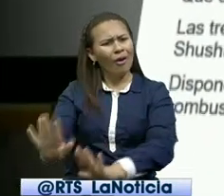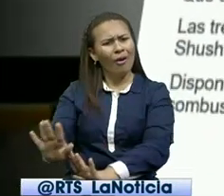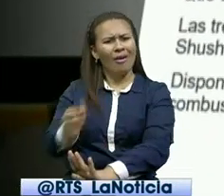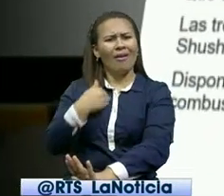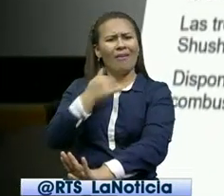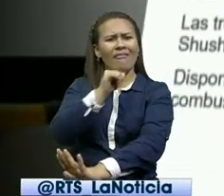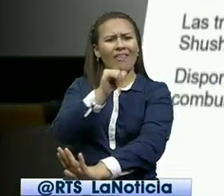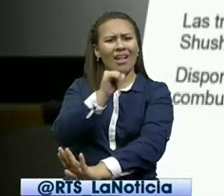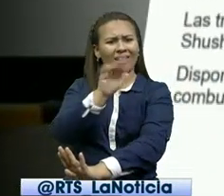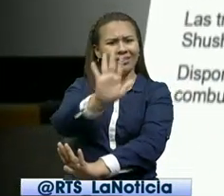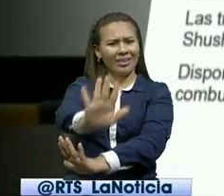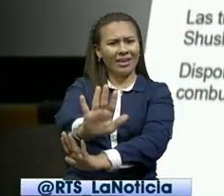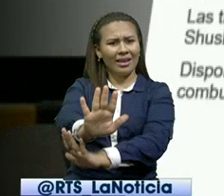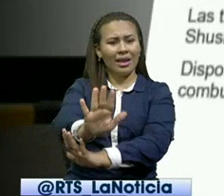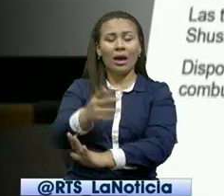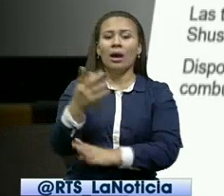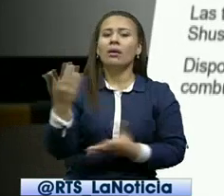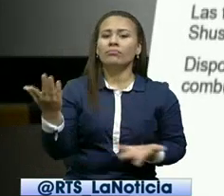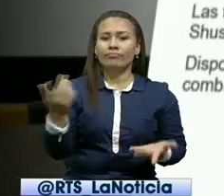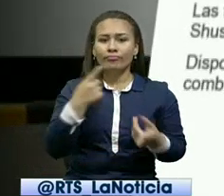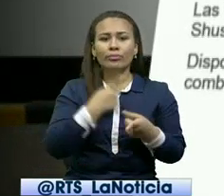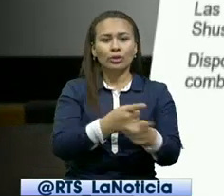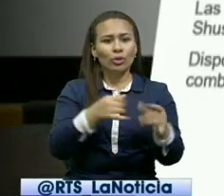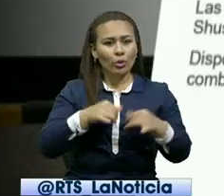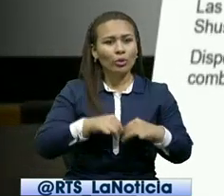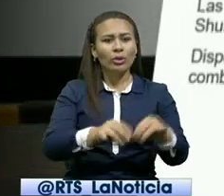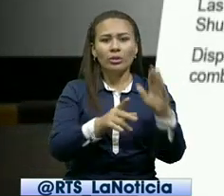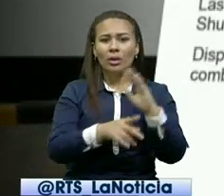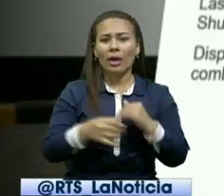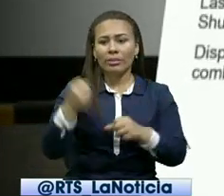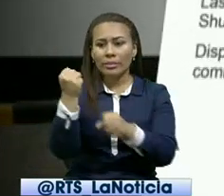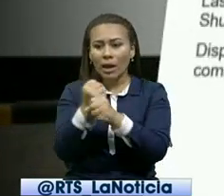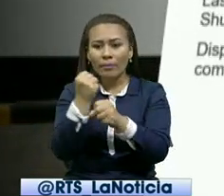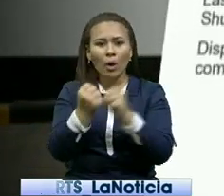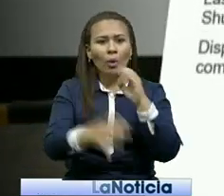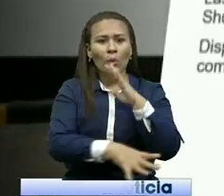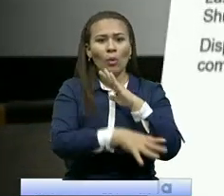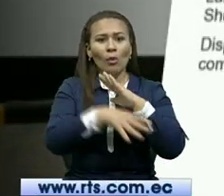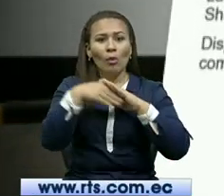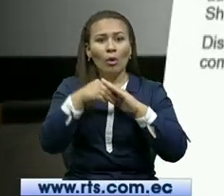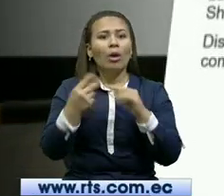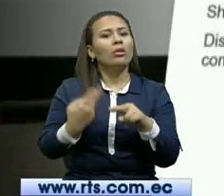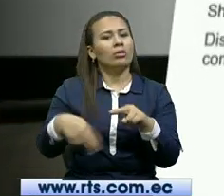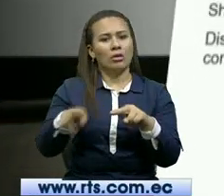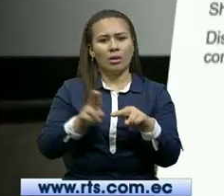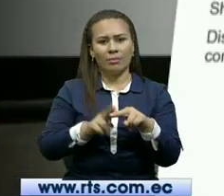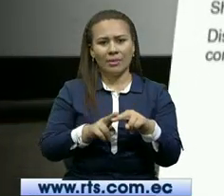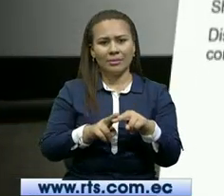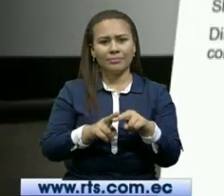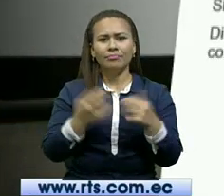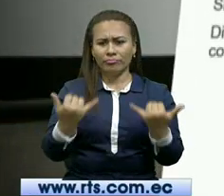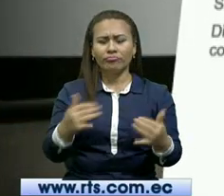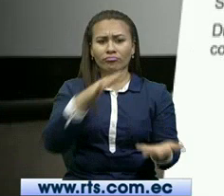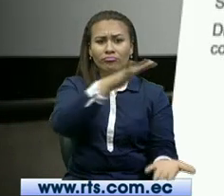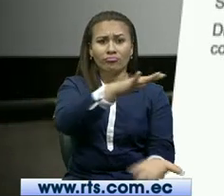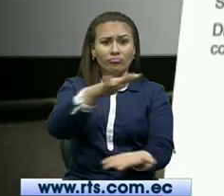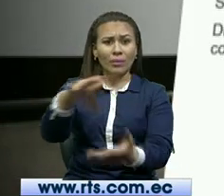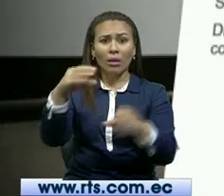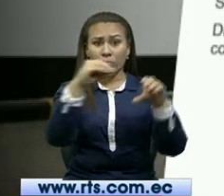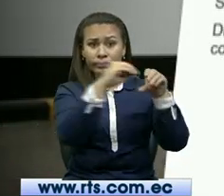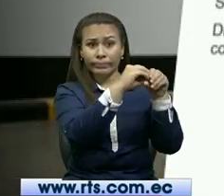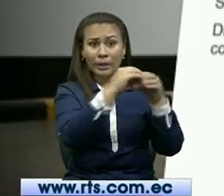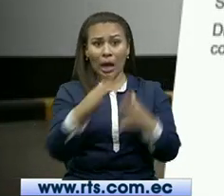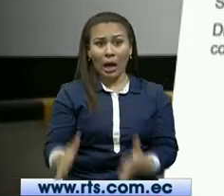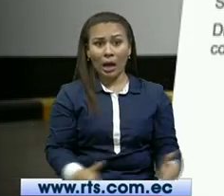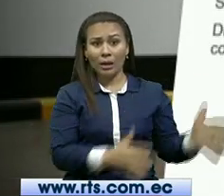por lo que de momento se producen derivados de petróleo con normalidad. Se informa que se dispone de un stock suficiente para garantizar